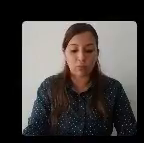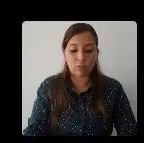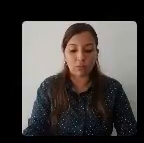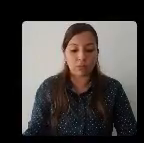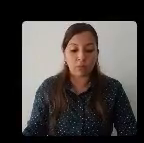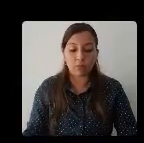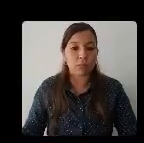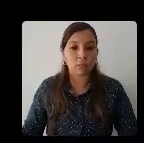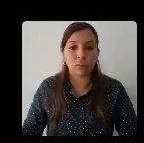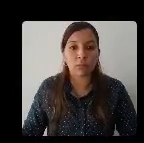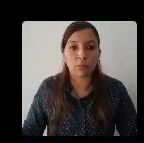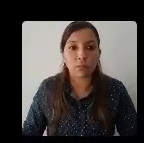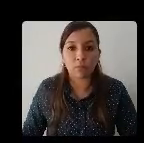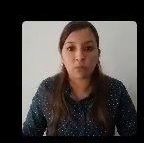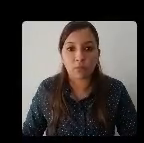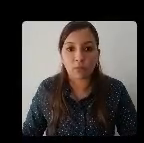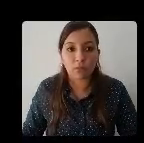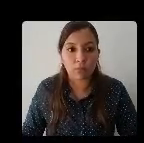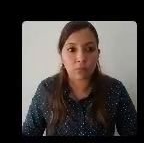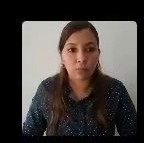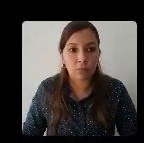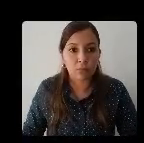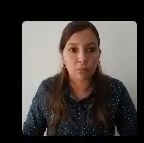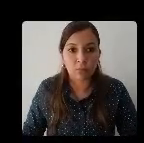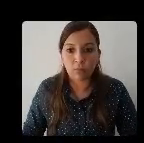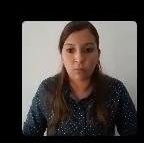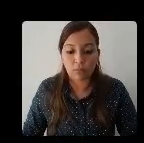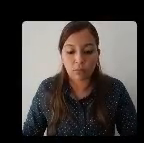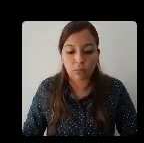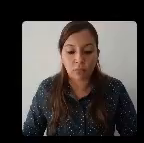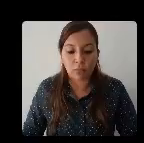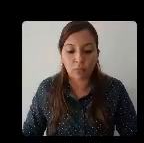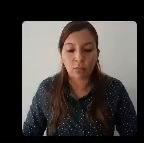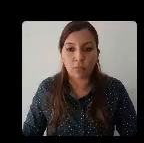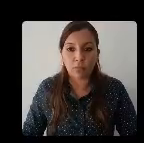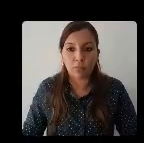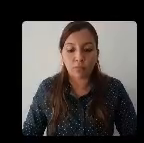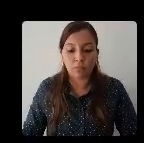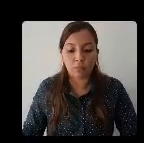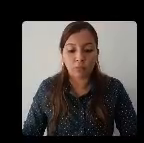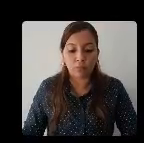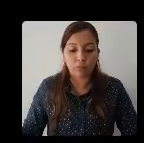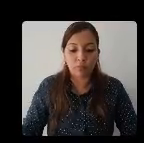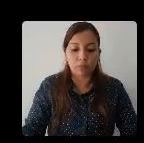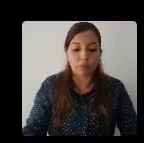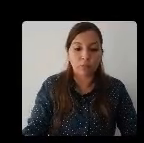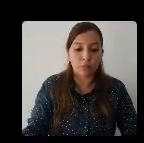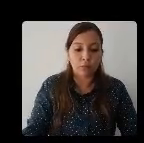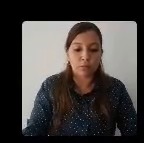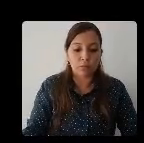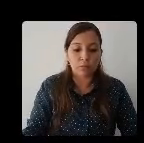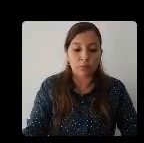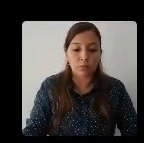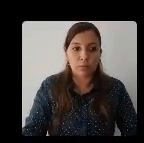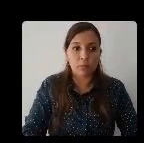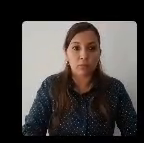ustedes reciben a todos los visitantes, es uno quiere volver y de todas maneras es recomendar, pero recomendar porque uno tuvo una experiencia como